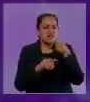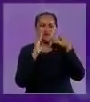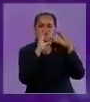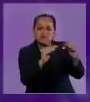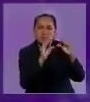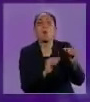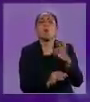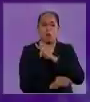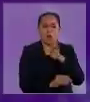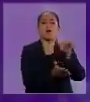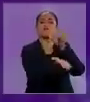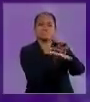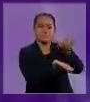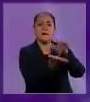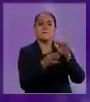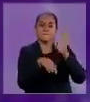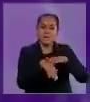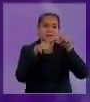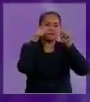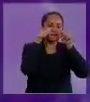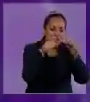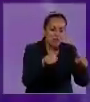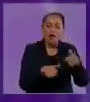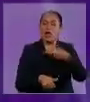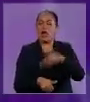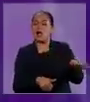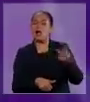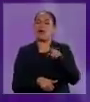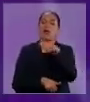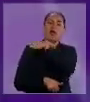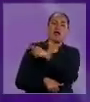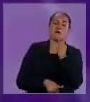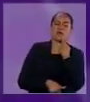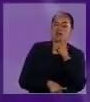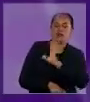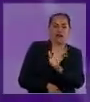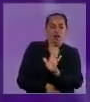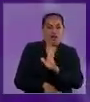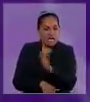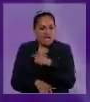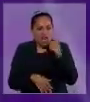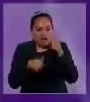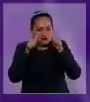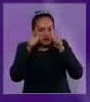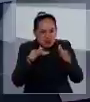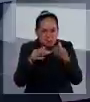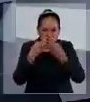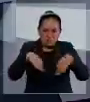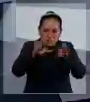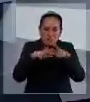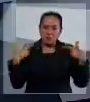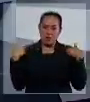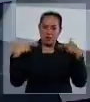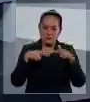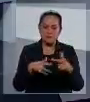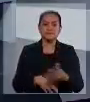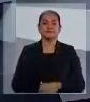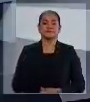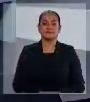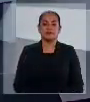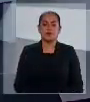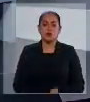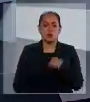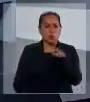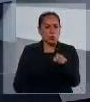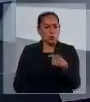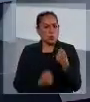que está planteando Andrés Manuel echando para atrás la reforma, sea lo que domine. Usted ha sido muy duro con la gente de la coordinadora, pero